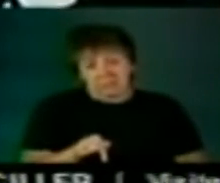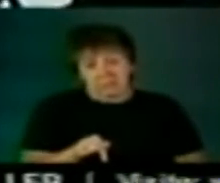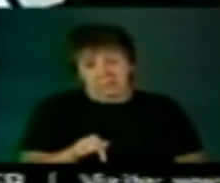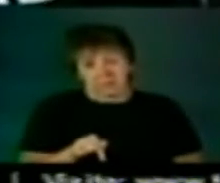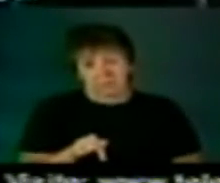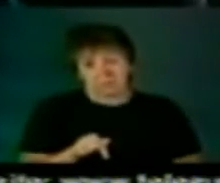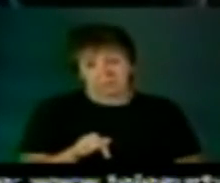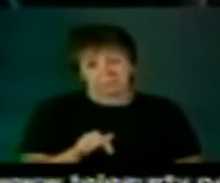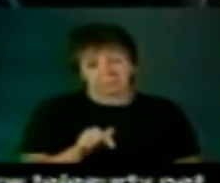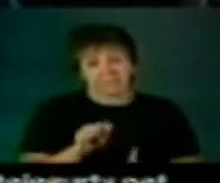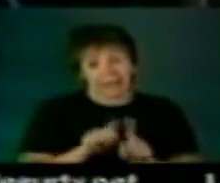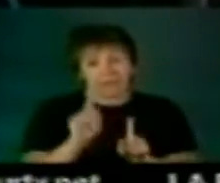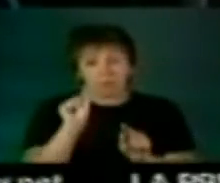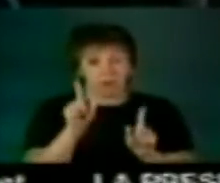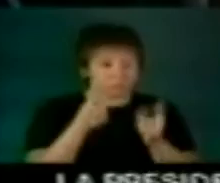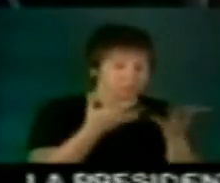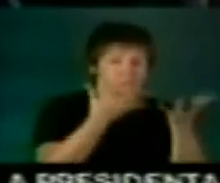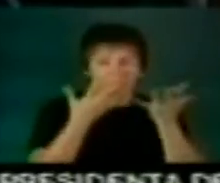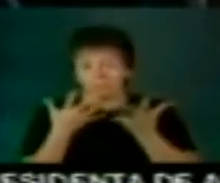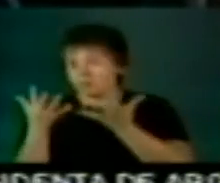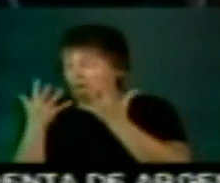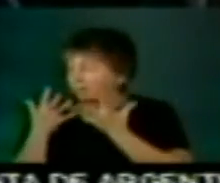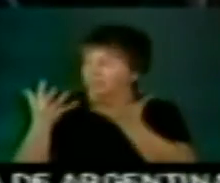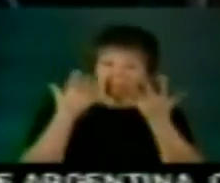un poco a tumbos,